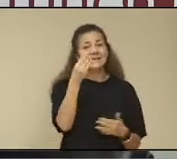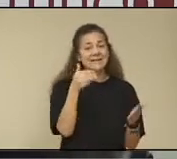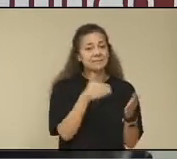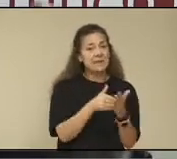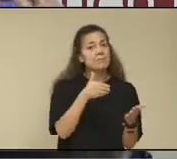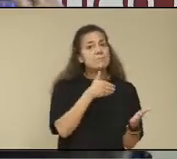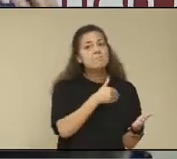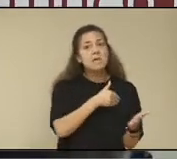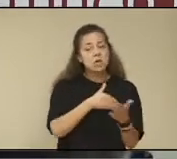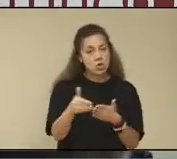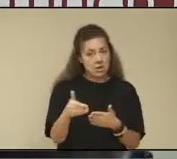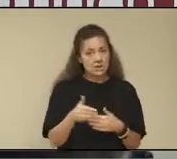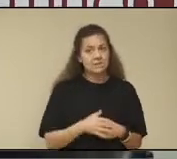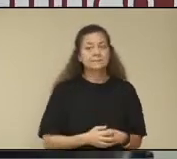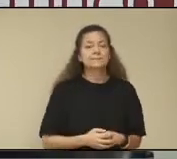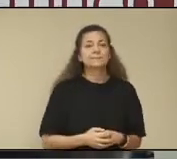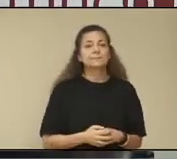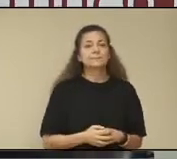millones, y